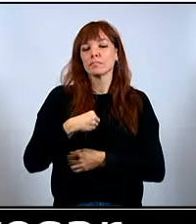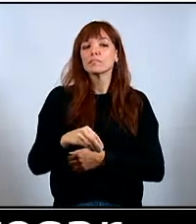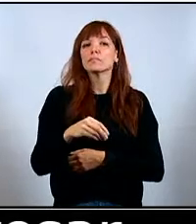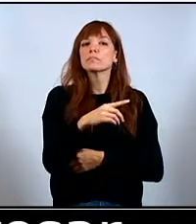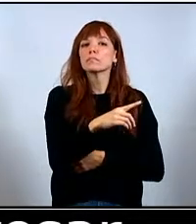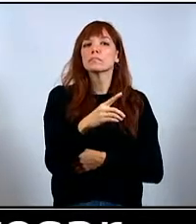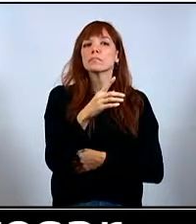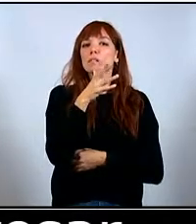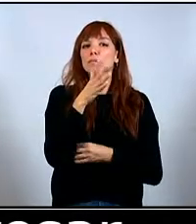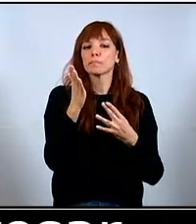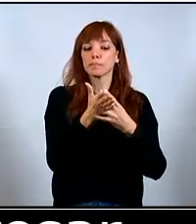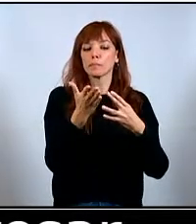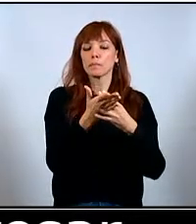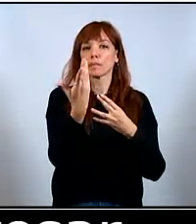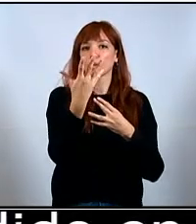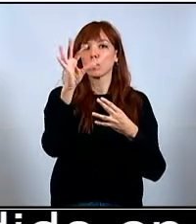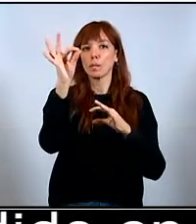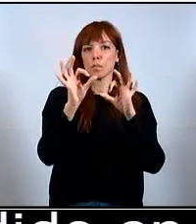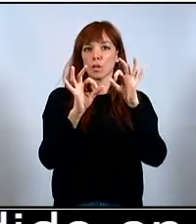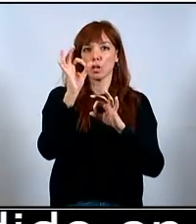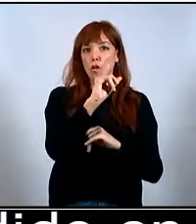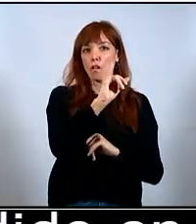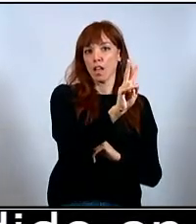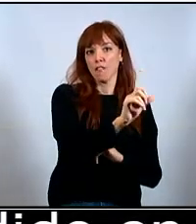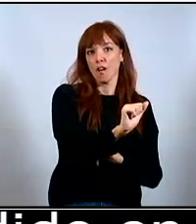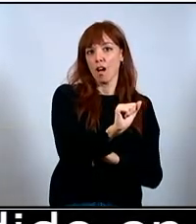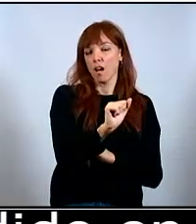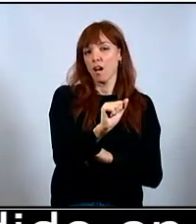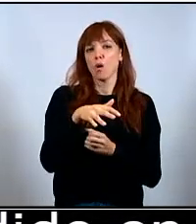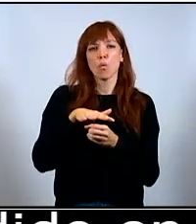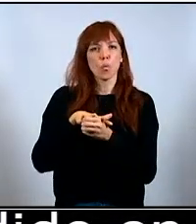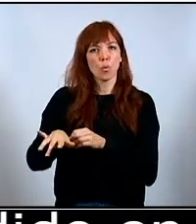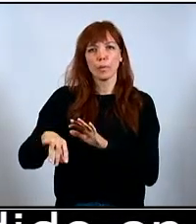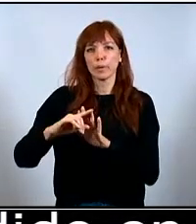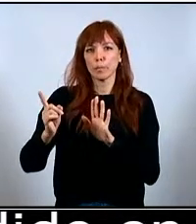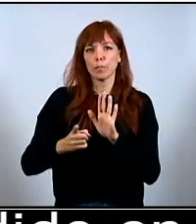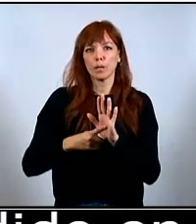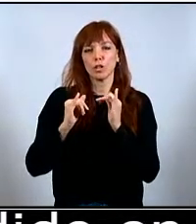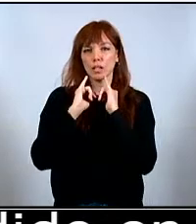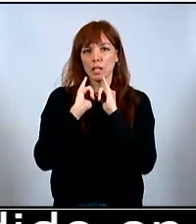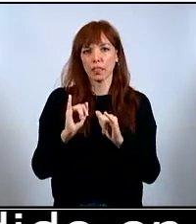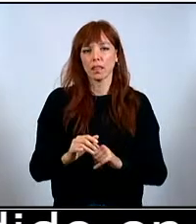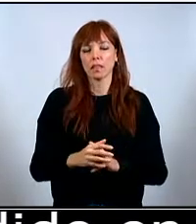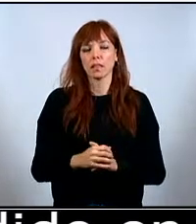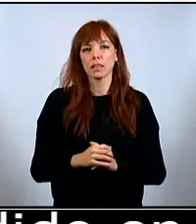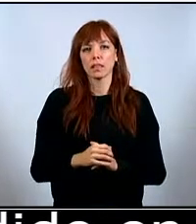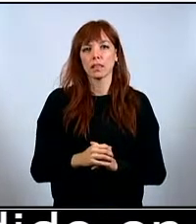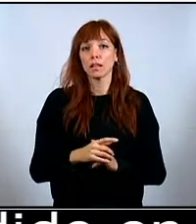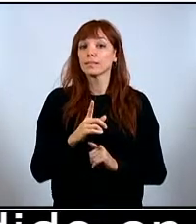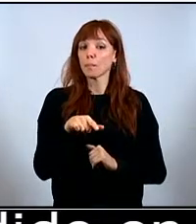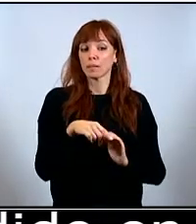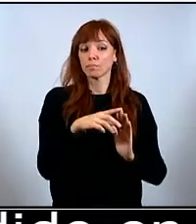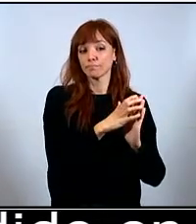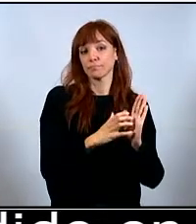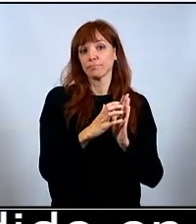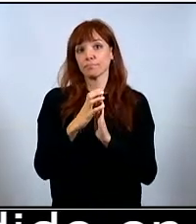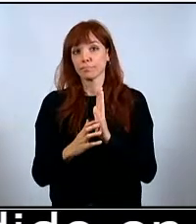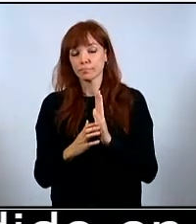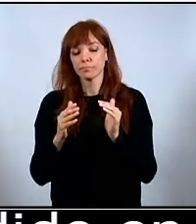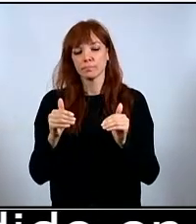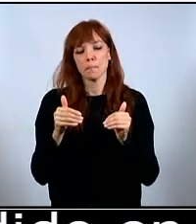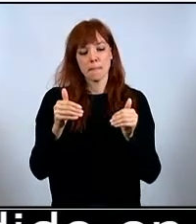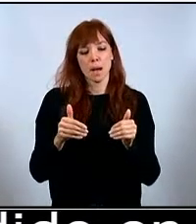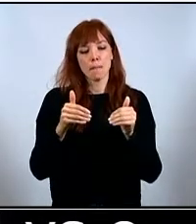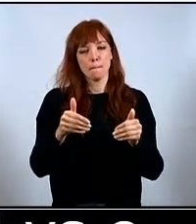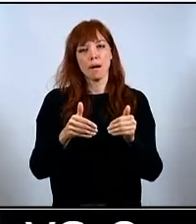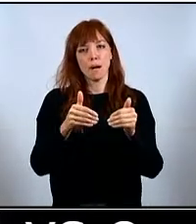un 50% en el caso del IVA y el 100% en el impuesto de la electricidad. Además, estas rebajas se han ido prorrogando de manera